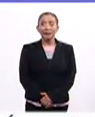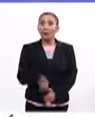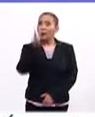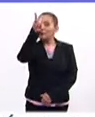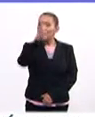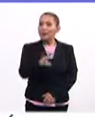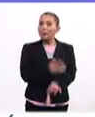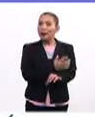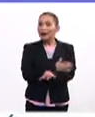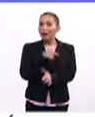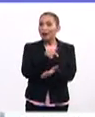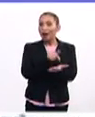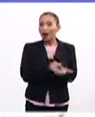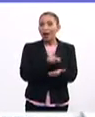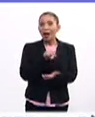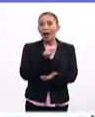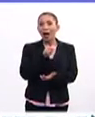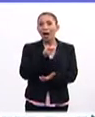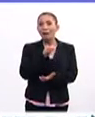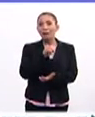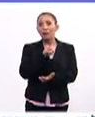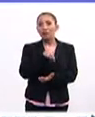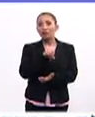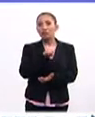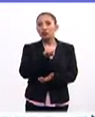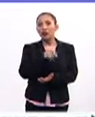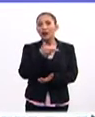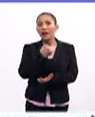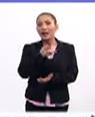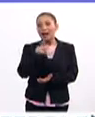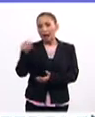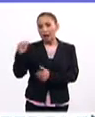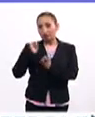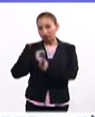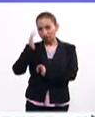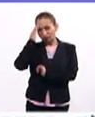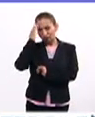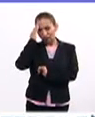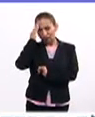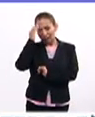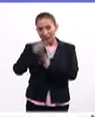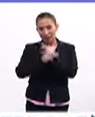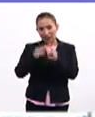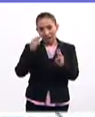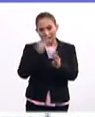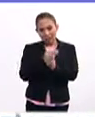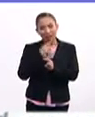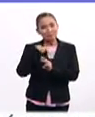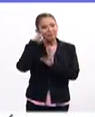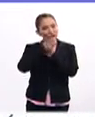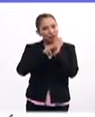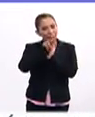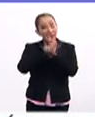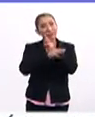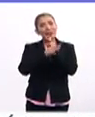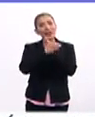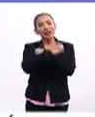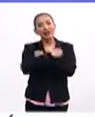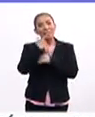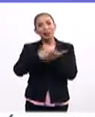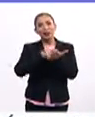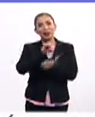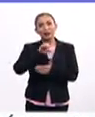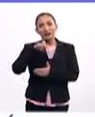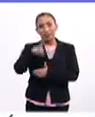como cada viernes nos acompaña en el estudio Alfonso Herrera Peña, el director de medios audiovisuales e informáticos de la Dirección General de Materiales Educativos